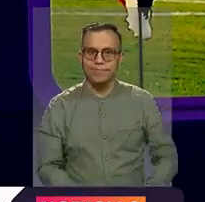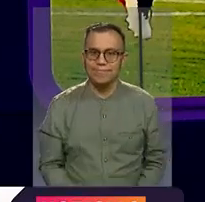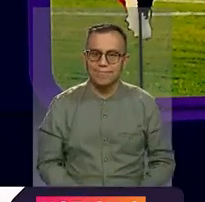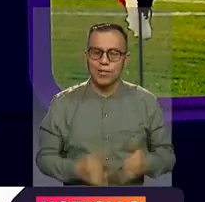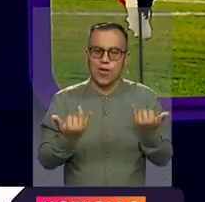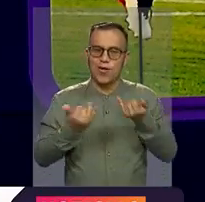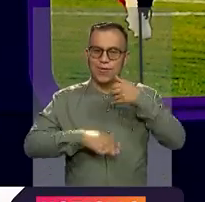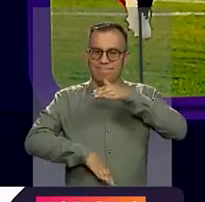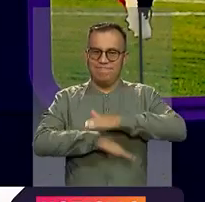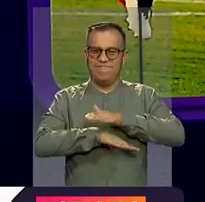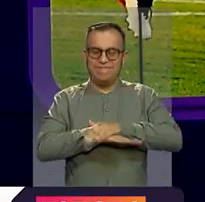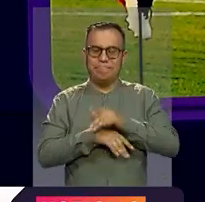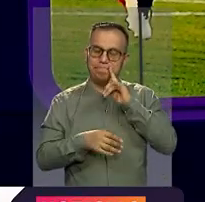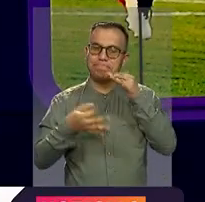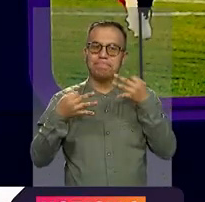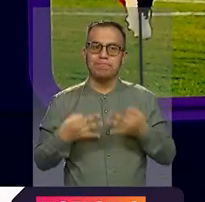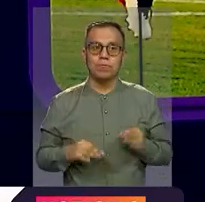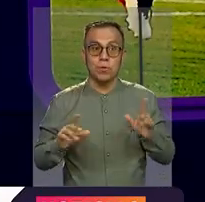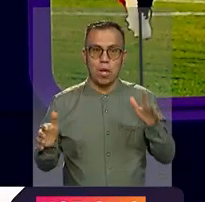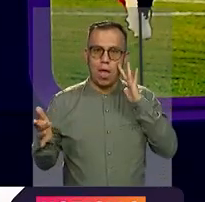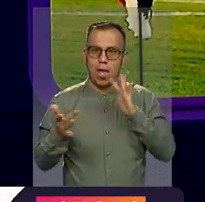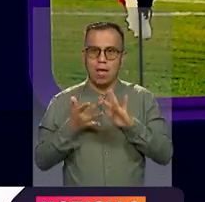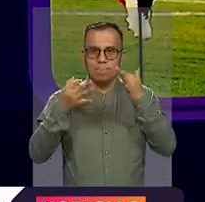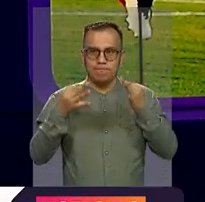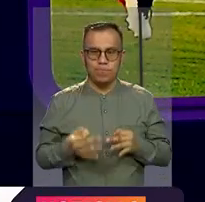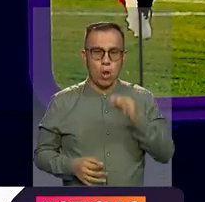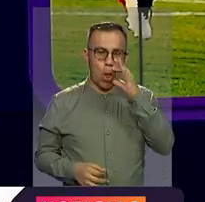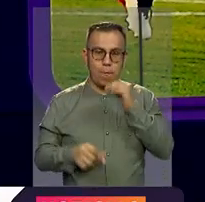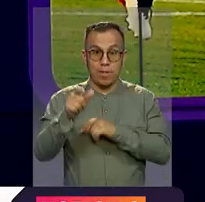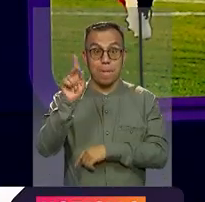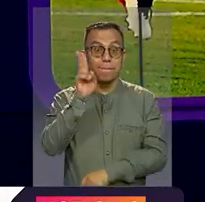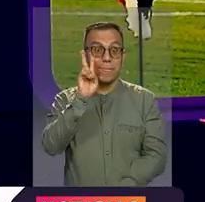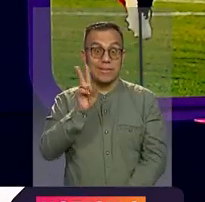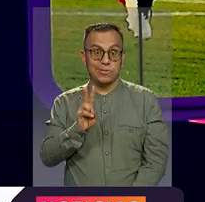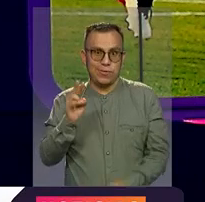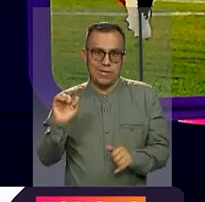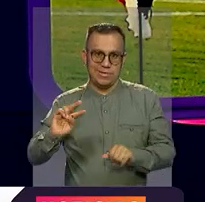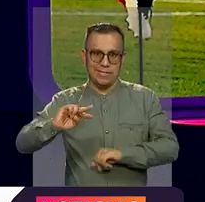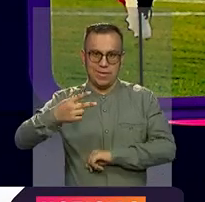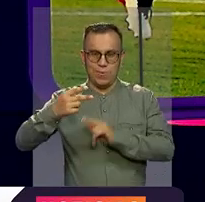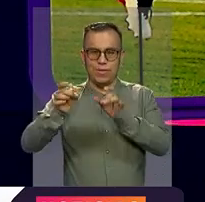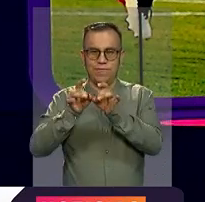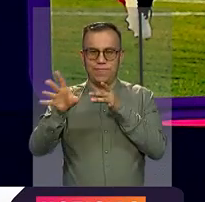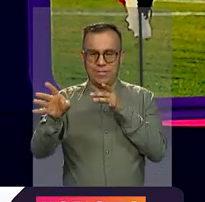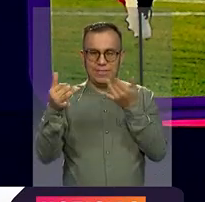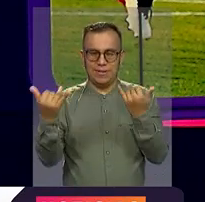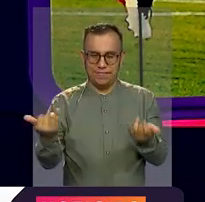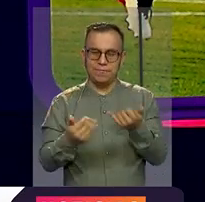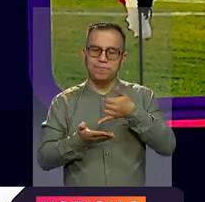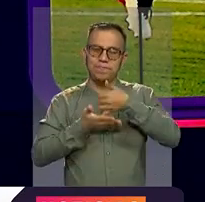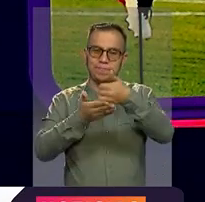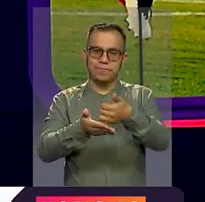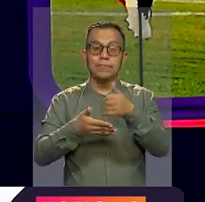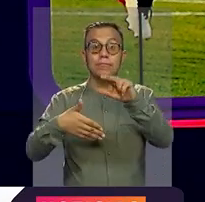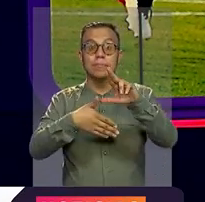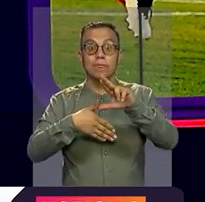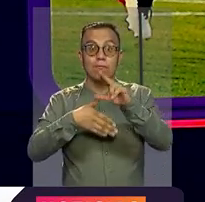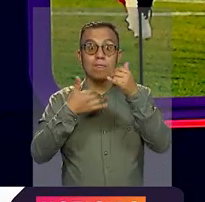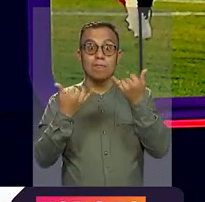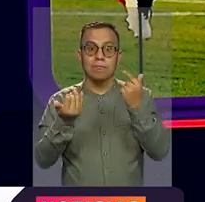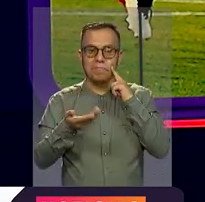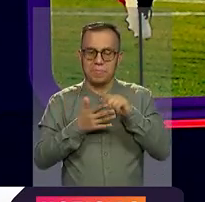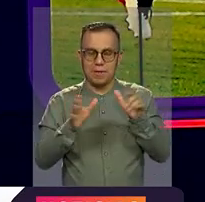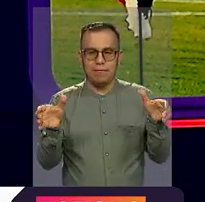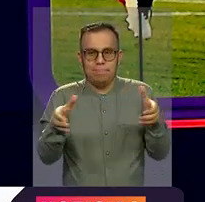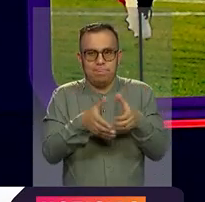Y esta tarde Colombia buscará ratificar su buen momento con Reinaldo Rueda ante Venezuela por la segunda fecha de la Copa América. Con arbitraje de Ever Aquino de